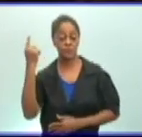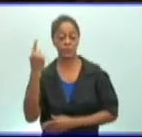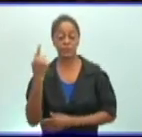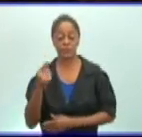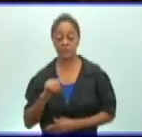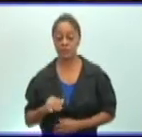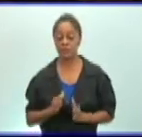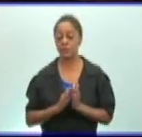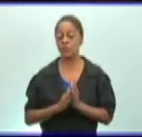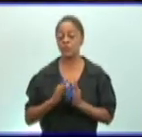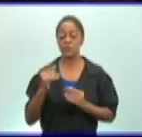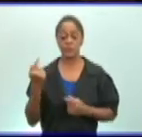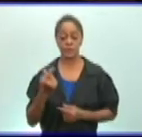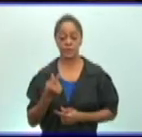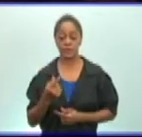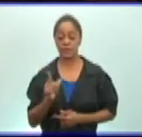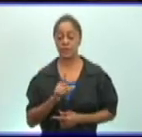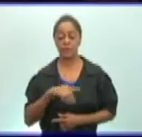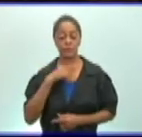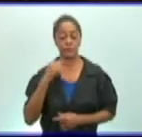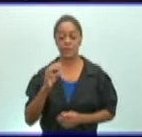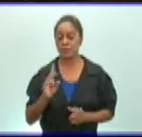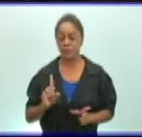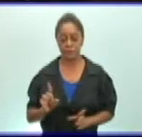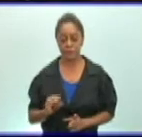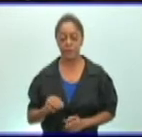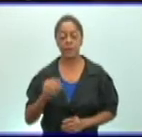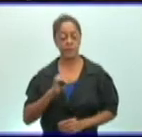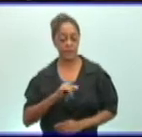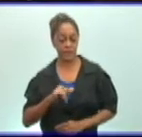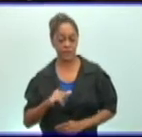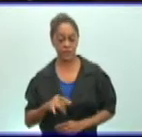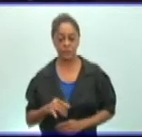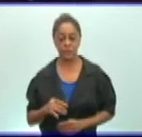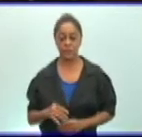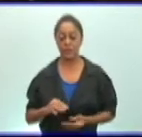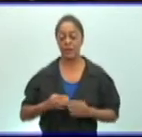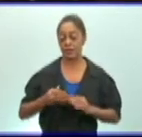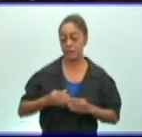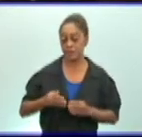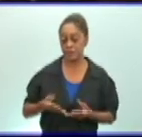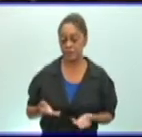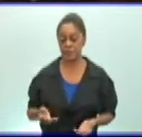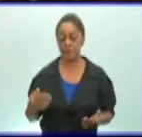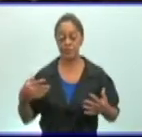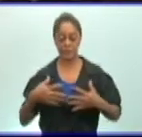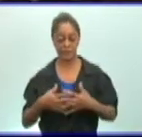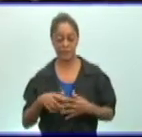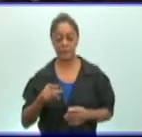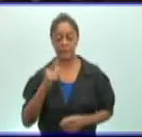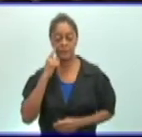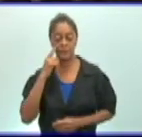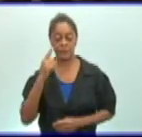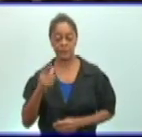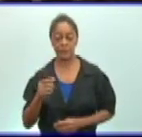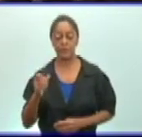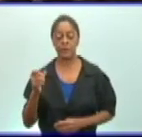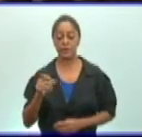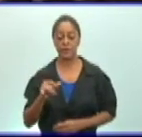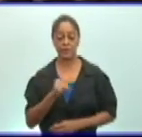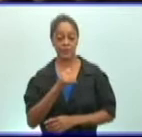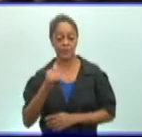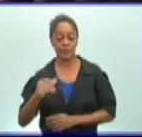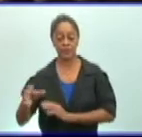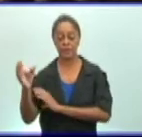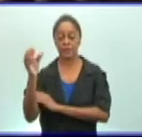son dioses que no tienen pecado, al contrario, cometen pecados también, hay contradicciones entre ellos, y eso lo vimos en la película de Hércules, en